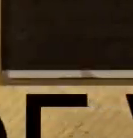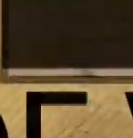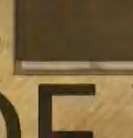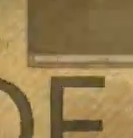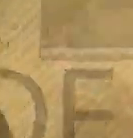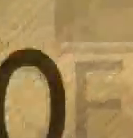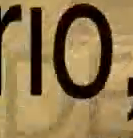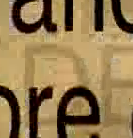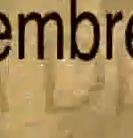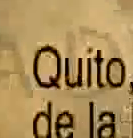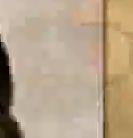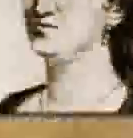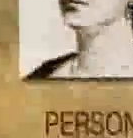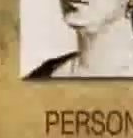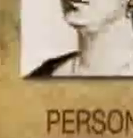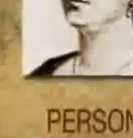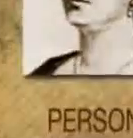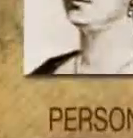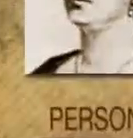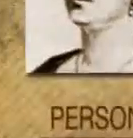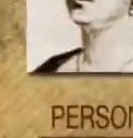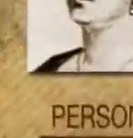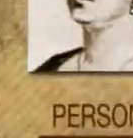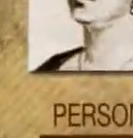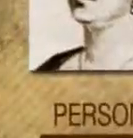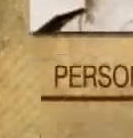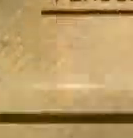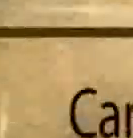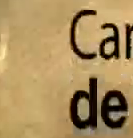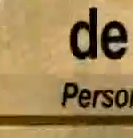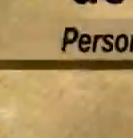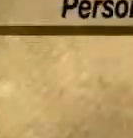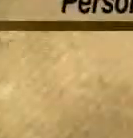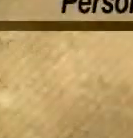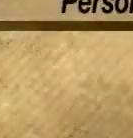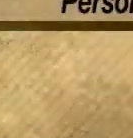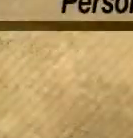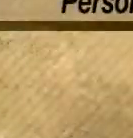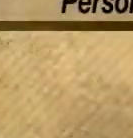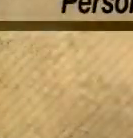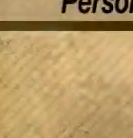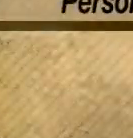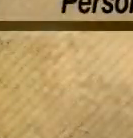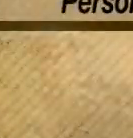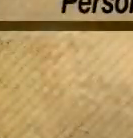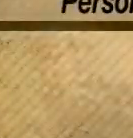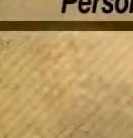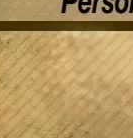Thank you.